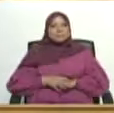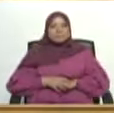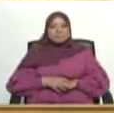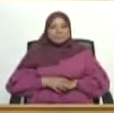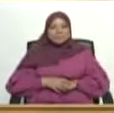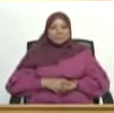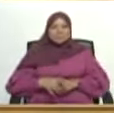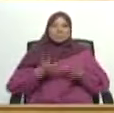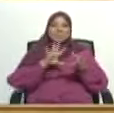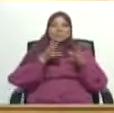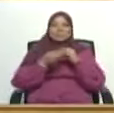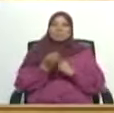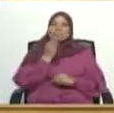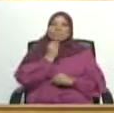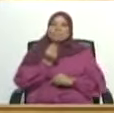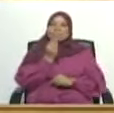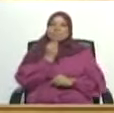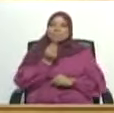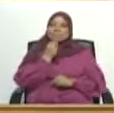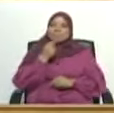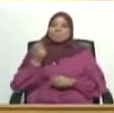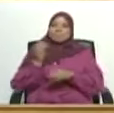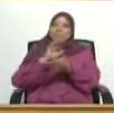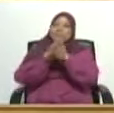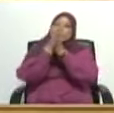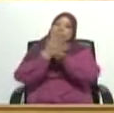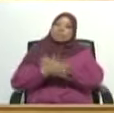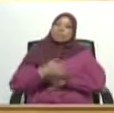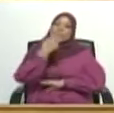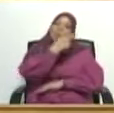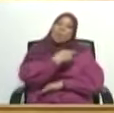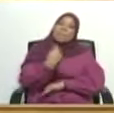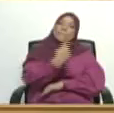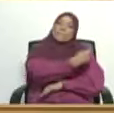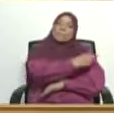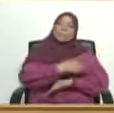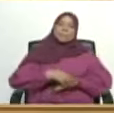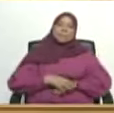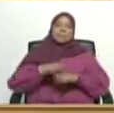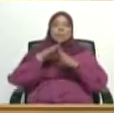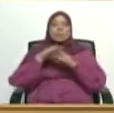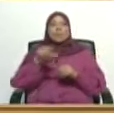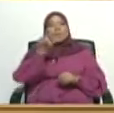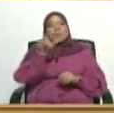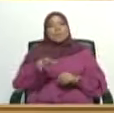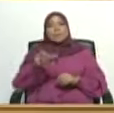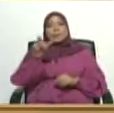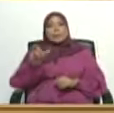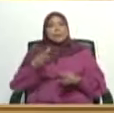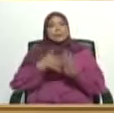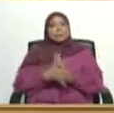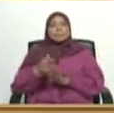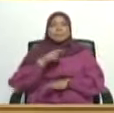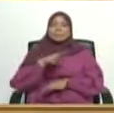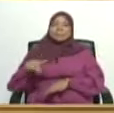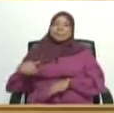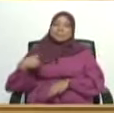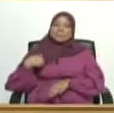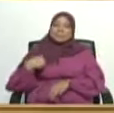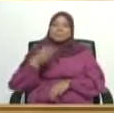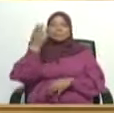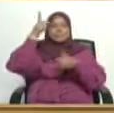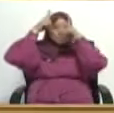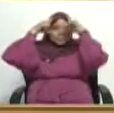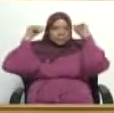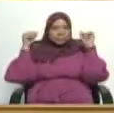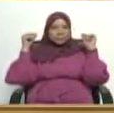cuando Netanyahu bombardeó y acabó con un hospital, con todas las personas, pacientes, médicos, enfermeras que allí